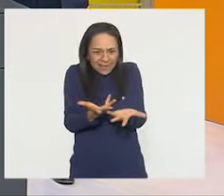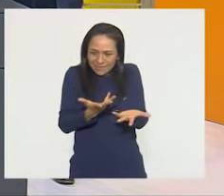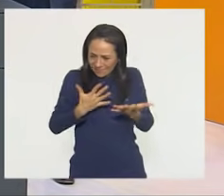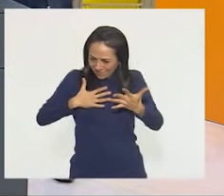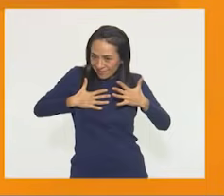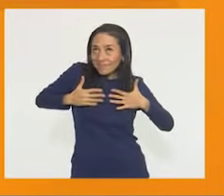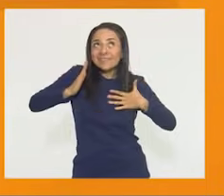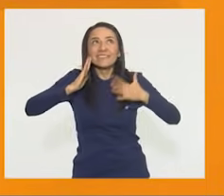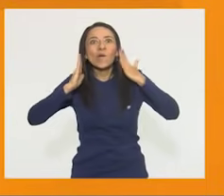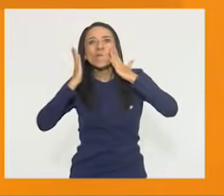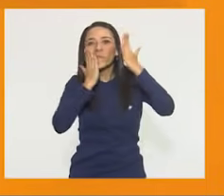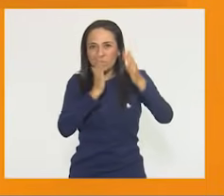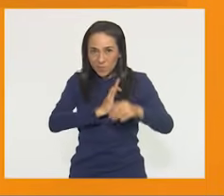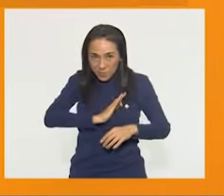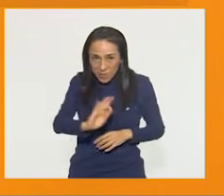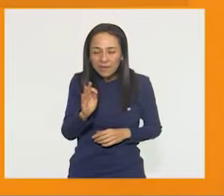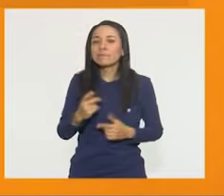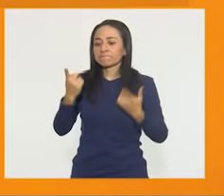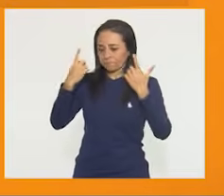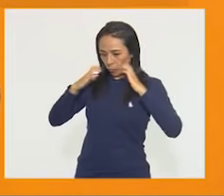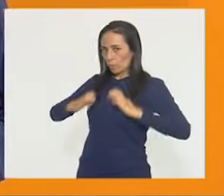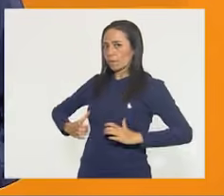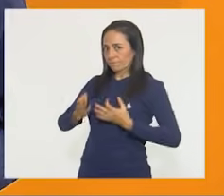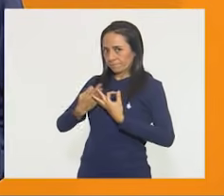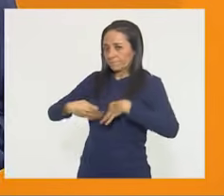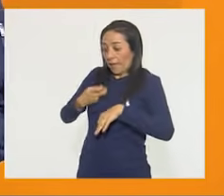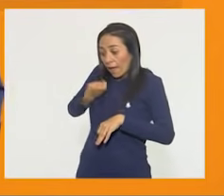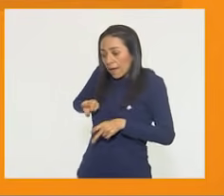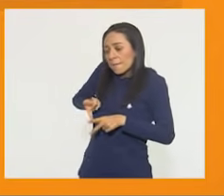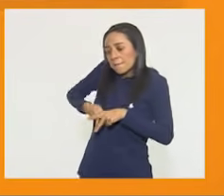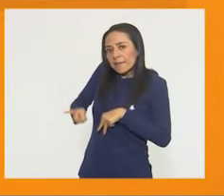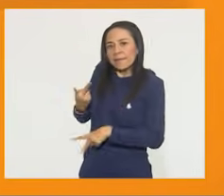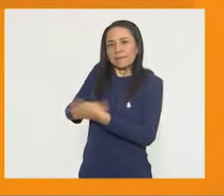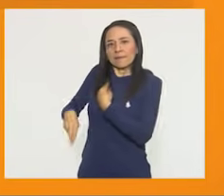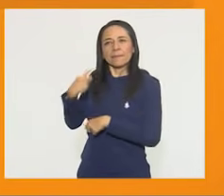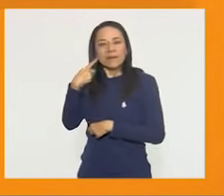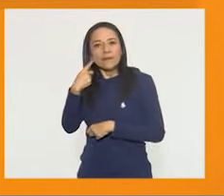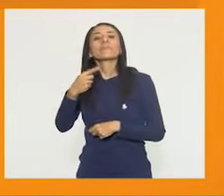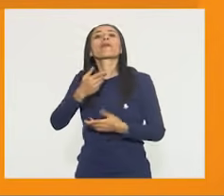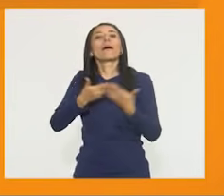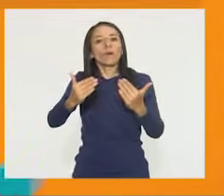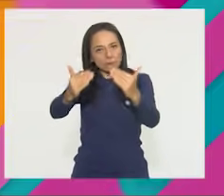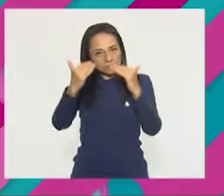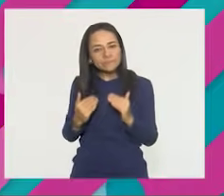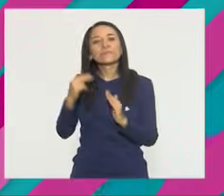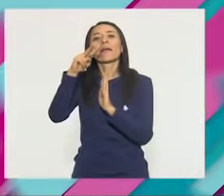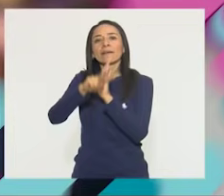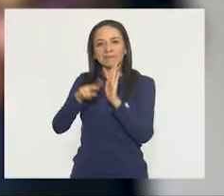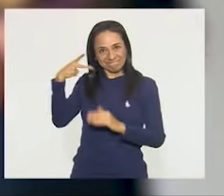del cuerpo son importantes para poder hacer sonido. Ahora, vamos a ver el siguiente videoclip, que es muy interesante, Aníbal.